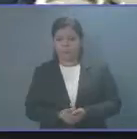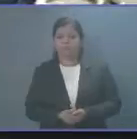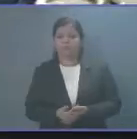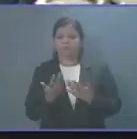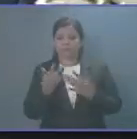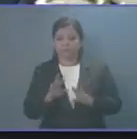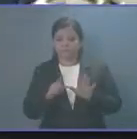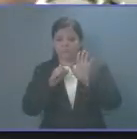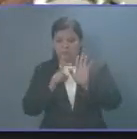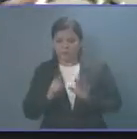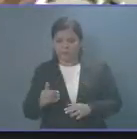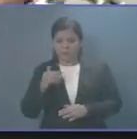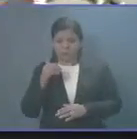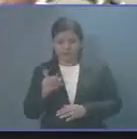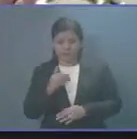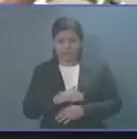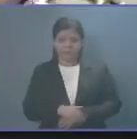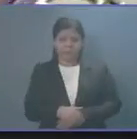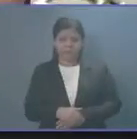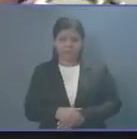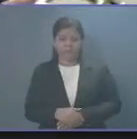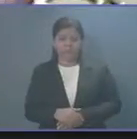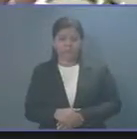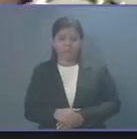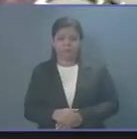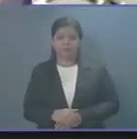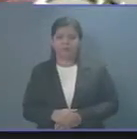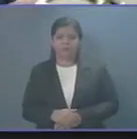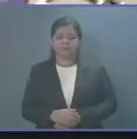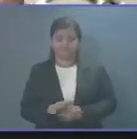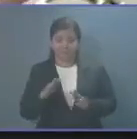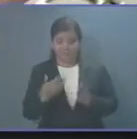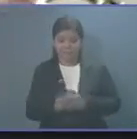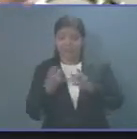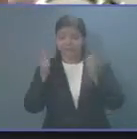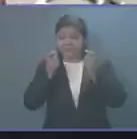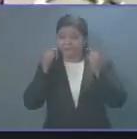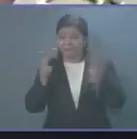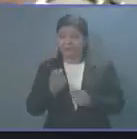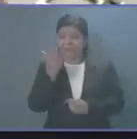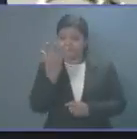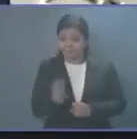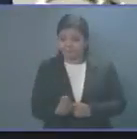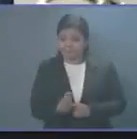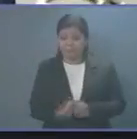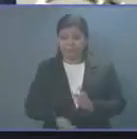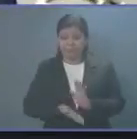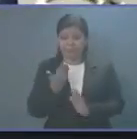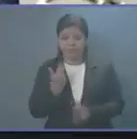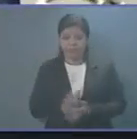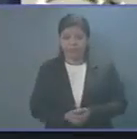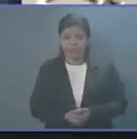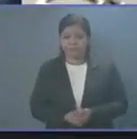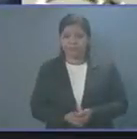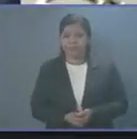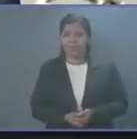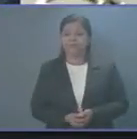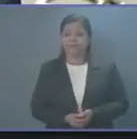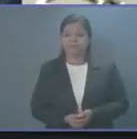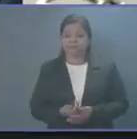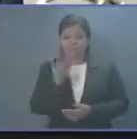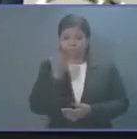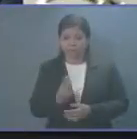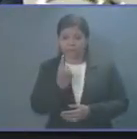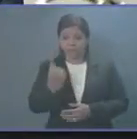6 años y que se haya hecho precisamente en el día en que se celebra el Día del Periodista. Día